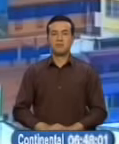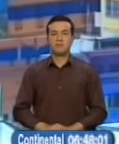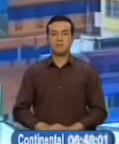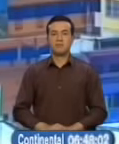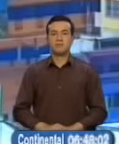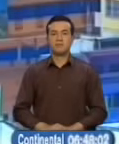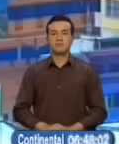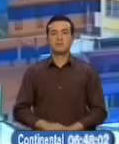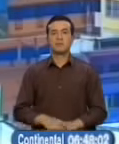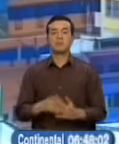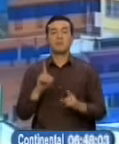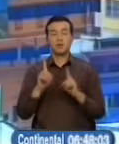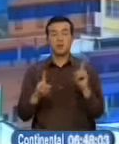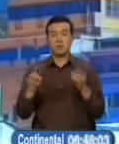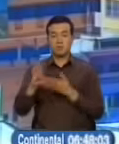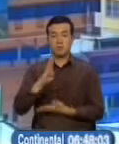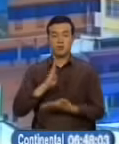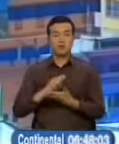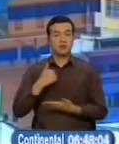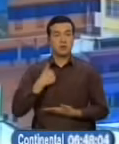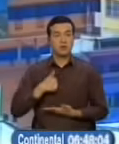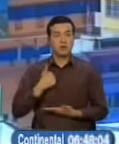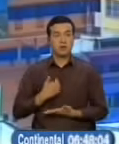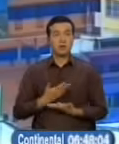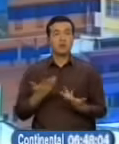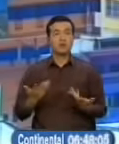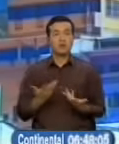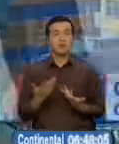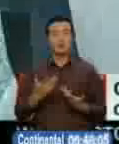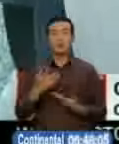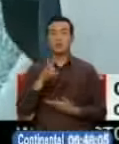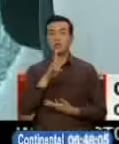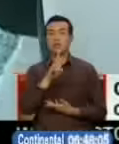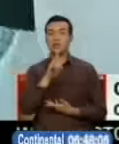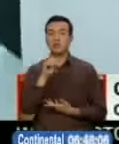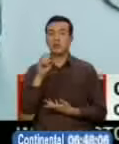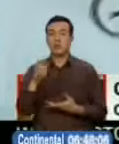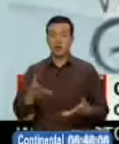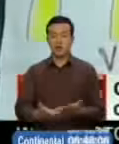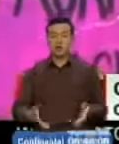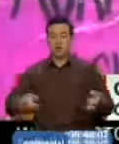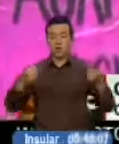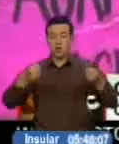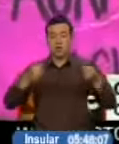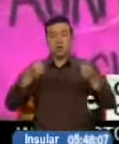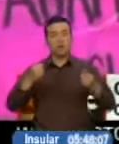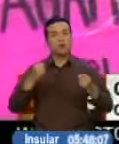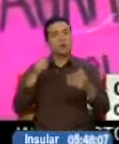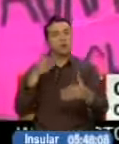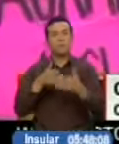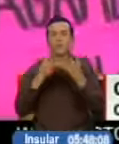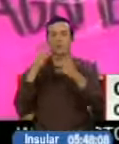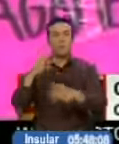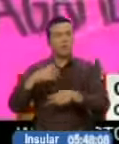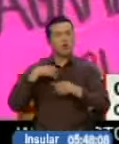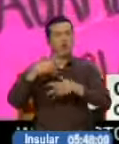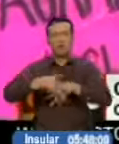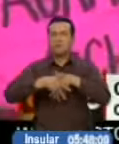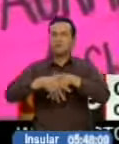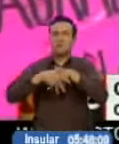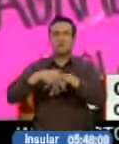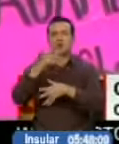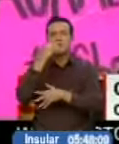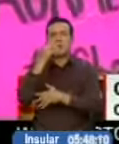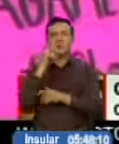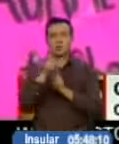Vamos más al sur, algunos barrios de Buenos Aires instalaron 100 ollas en protesta contra el hambre en Argentina. Los alimentos fueron entregados a